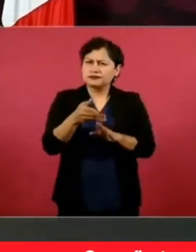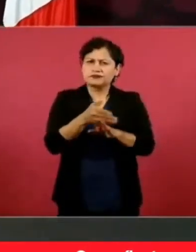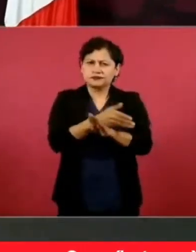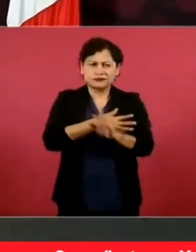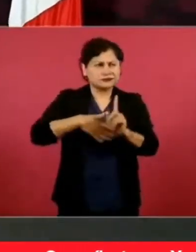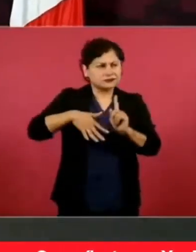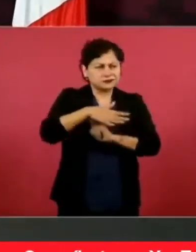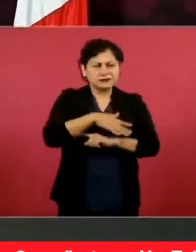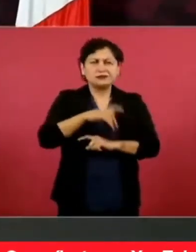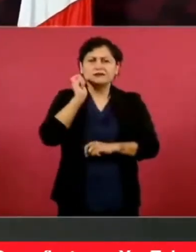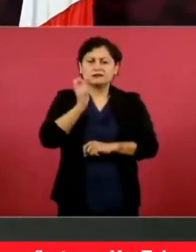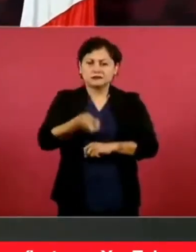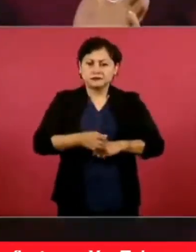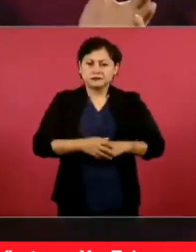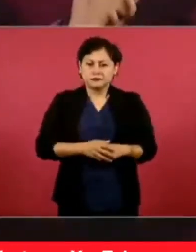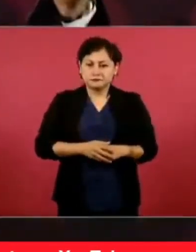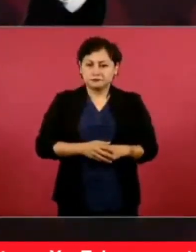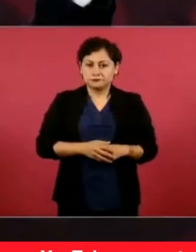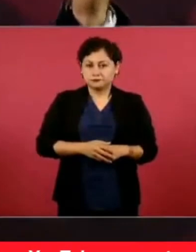claro